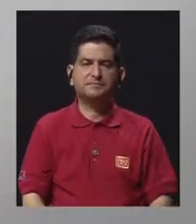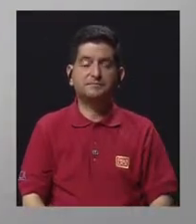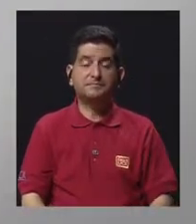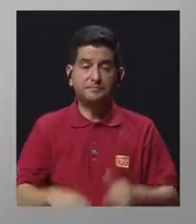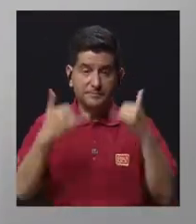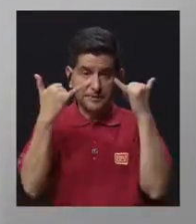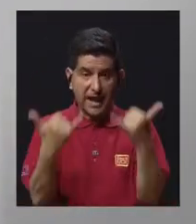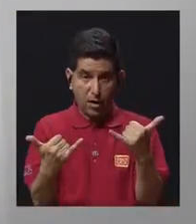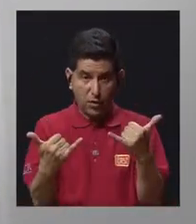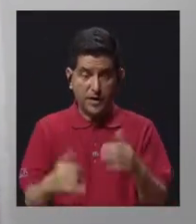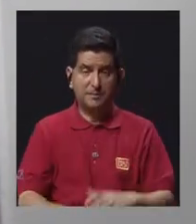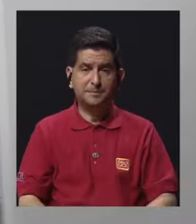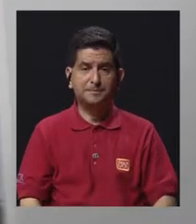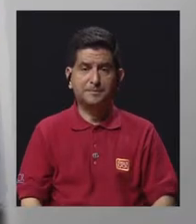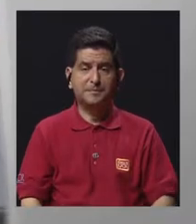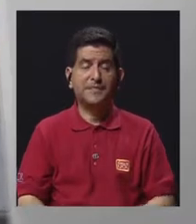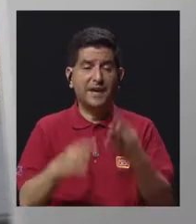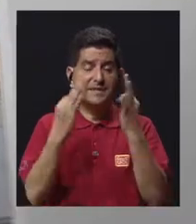de los 80.